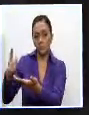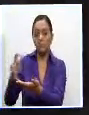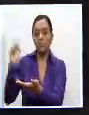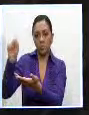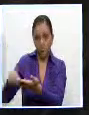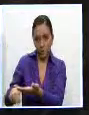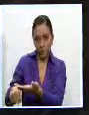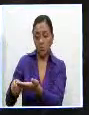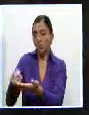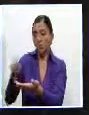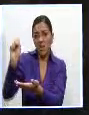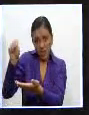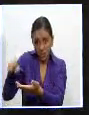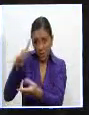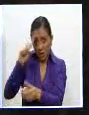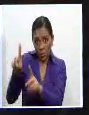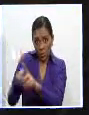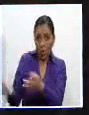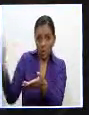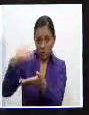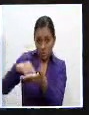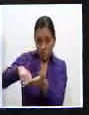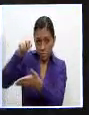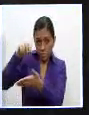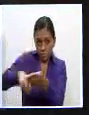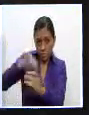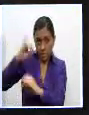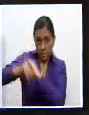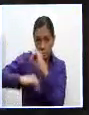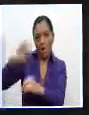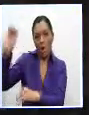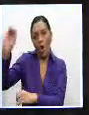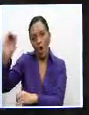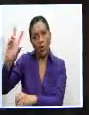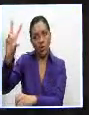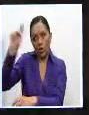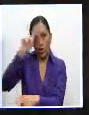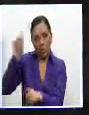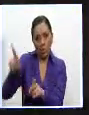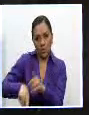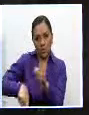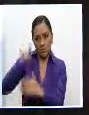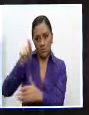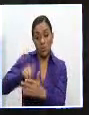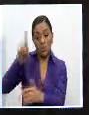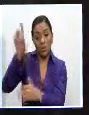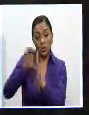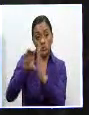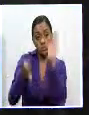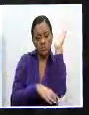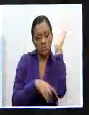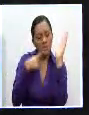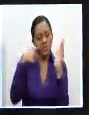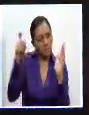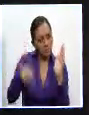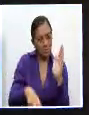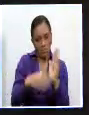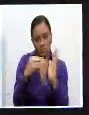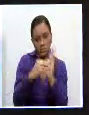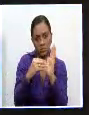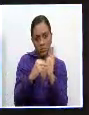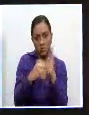ratificación o la denuncia de algunos tratados internacionales que por cuyo tema la Constitución establece deben pasar por este parlamento